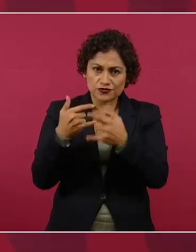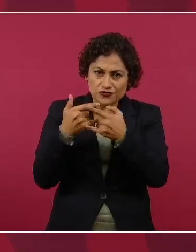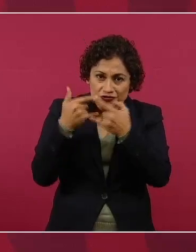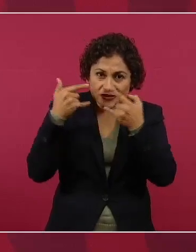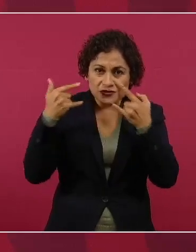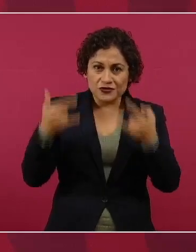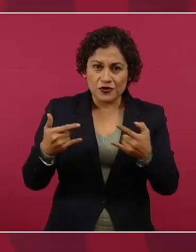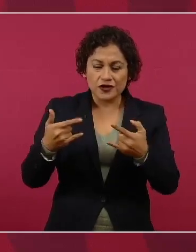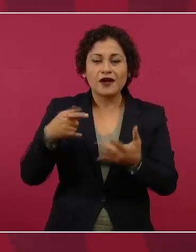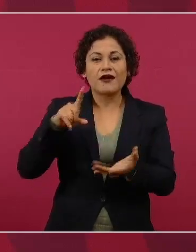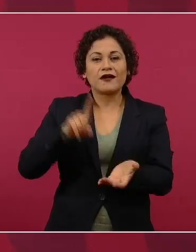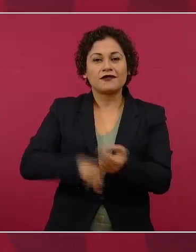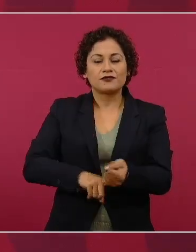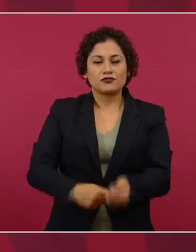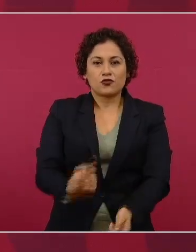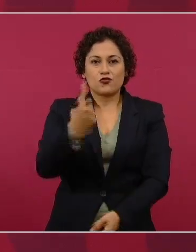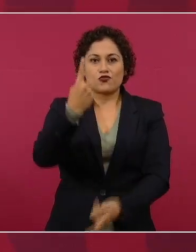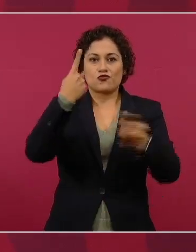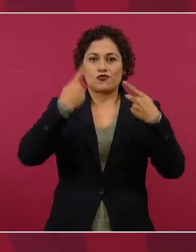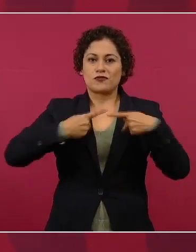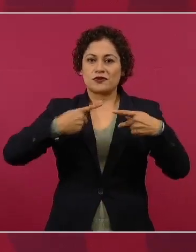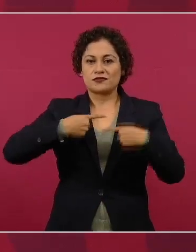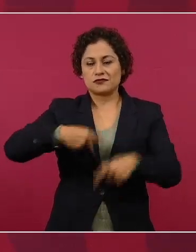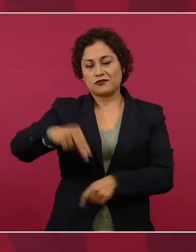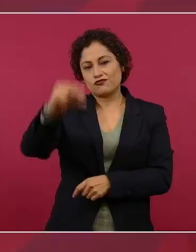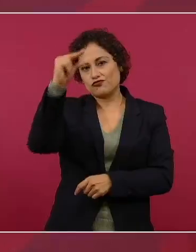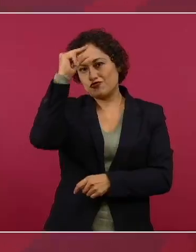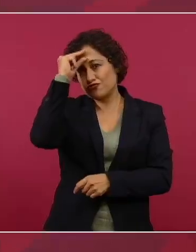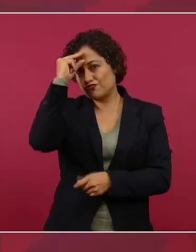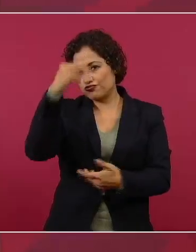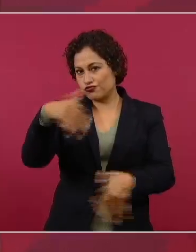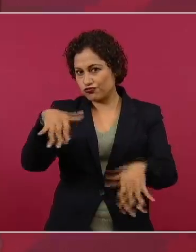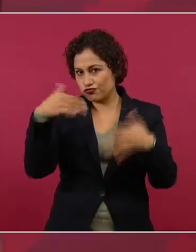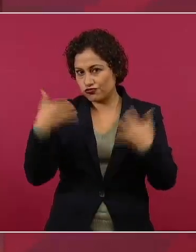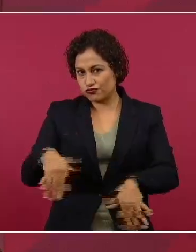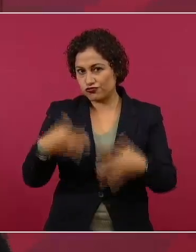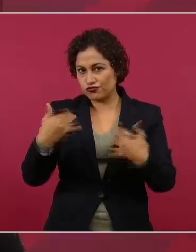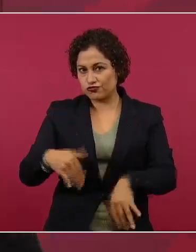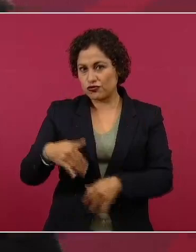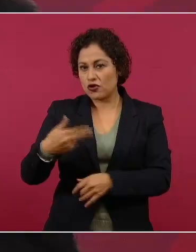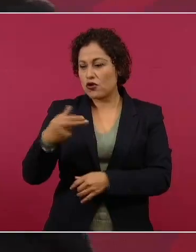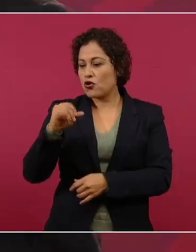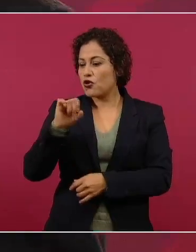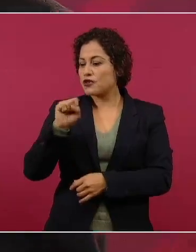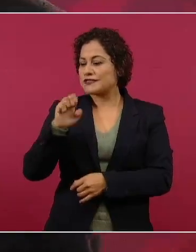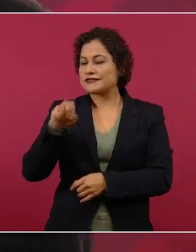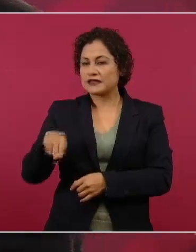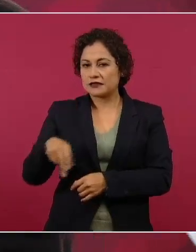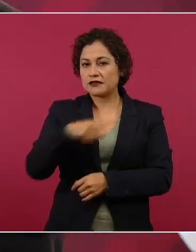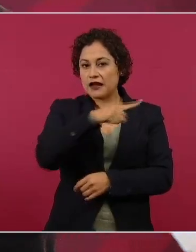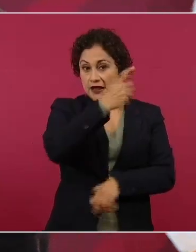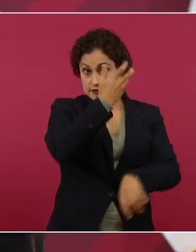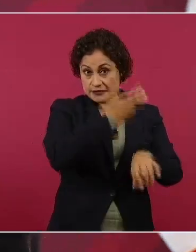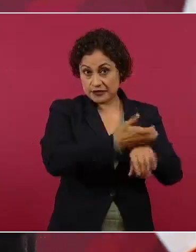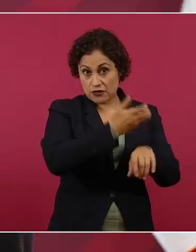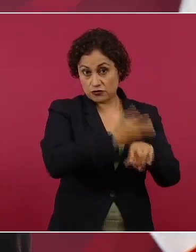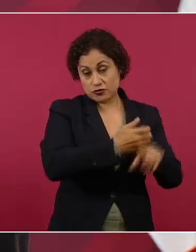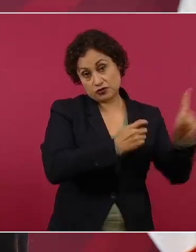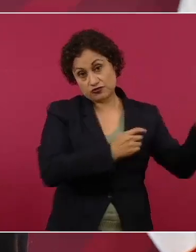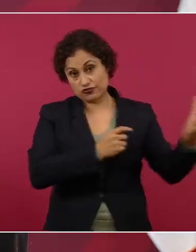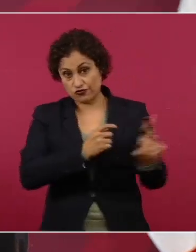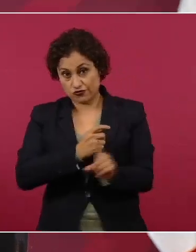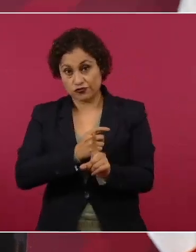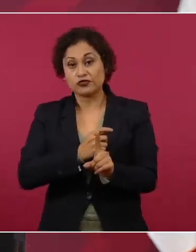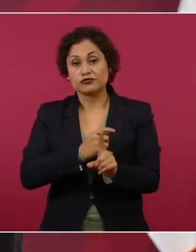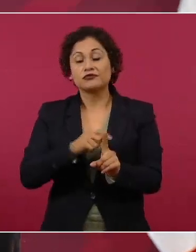también muy inteligente, Poincén, que enviaron de Estados Unidos, que